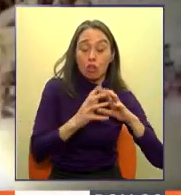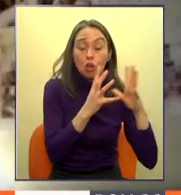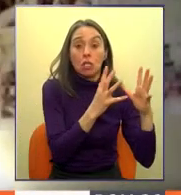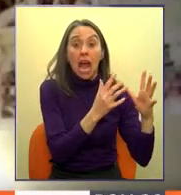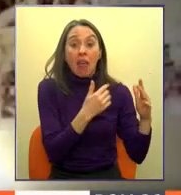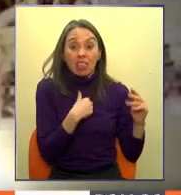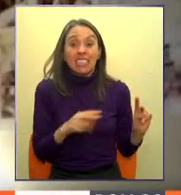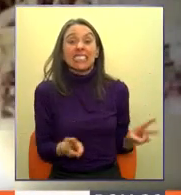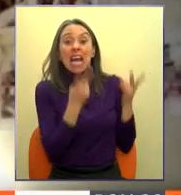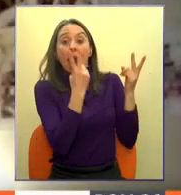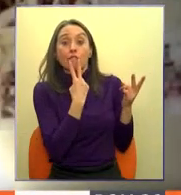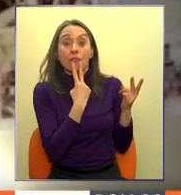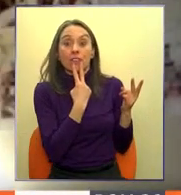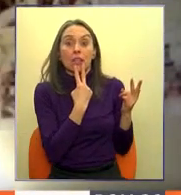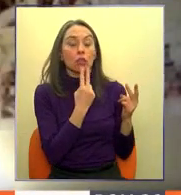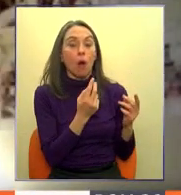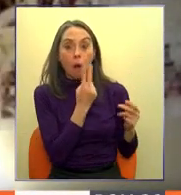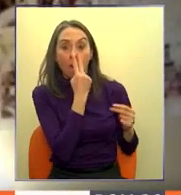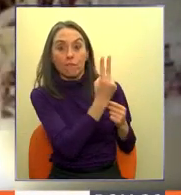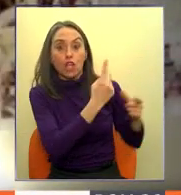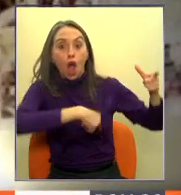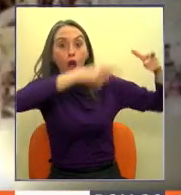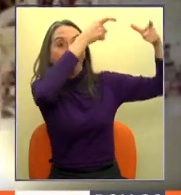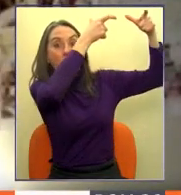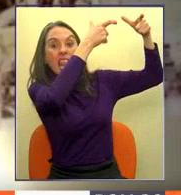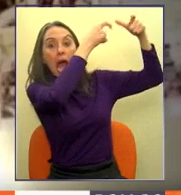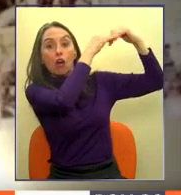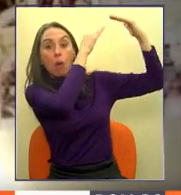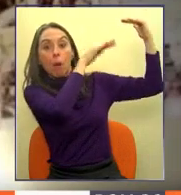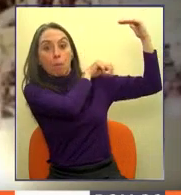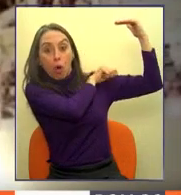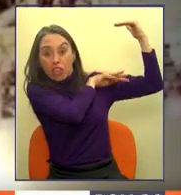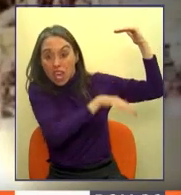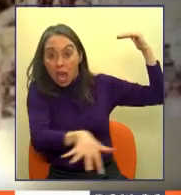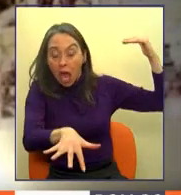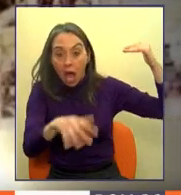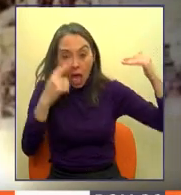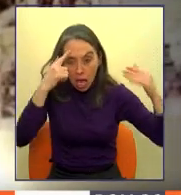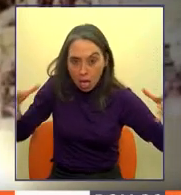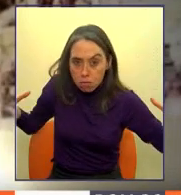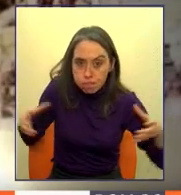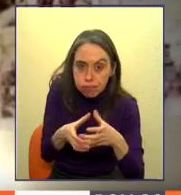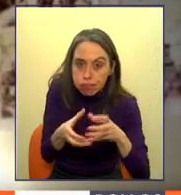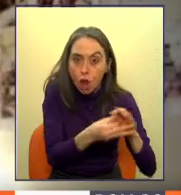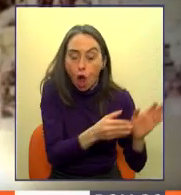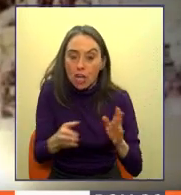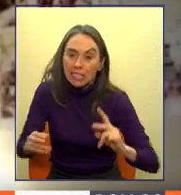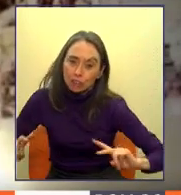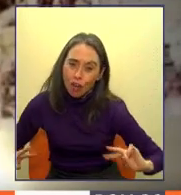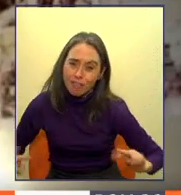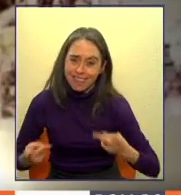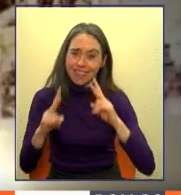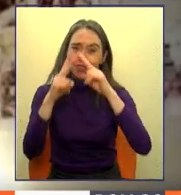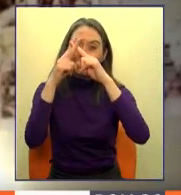embargo, siguieron adelante, reconstruyeron, se organizaron. Y eso para nosotros